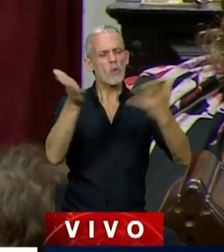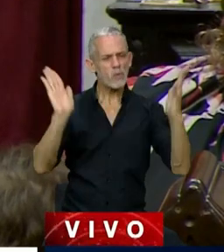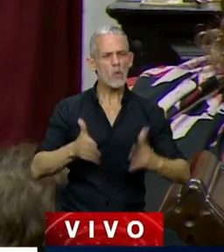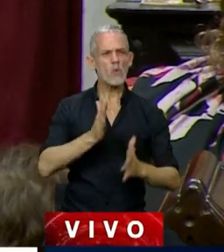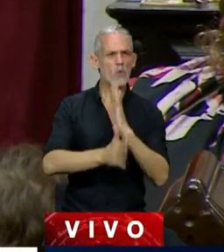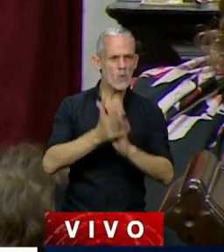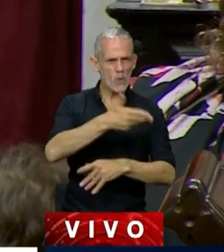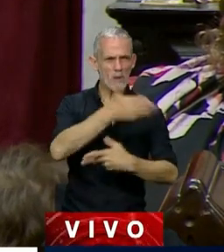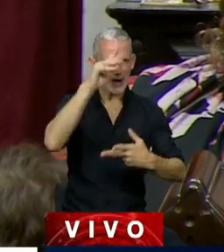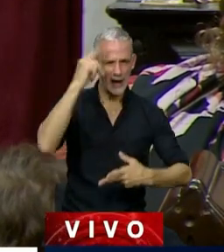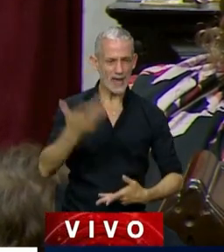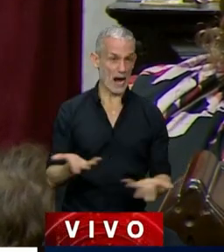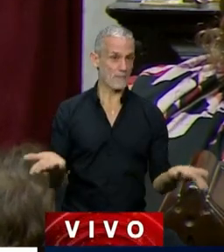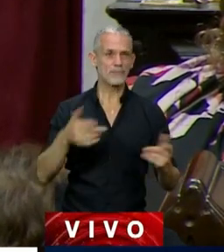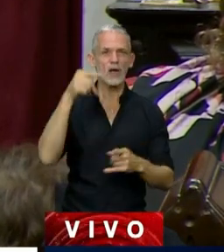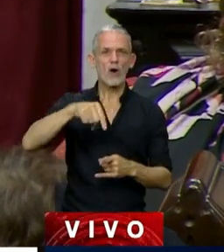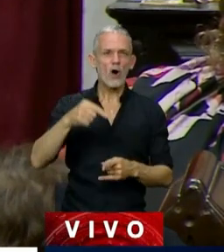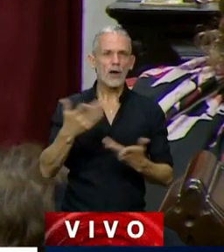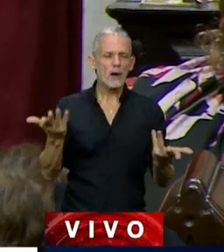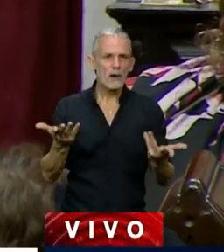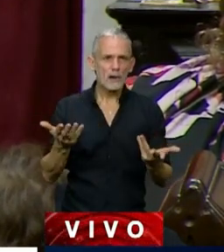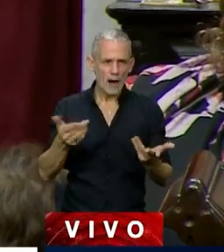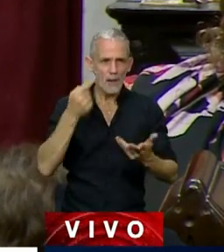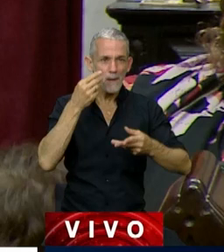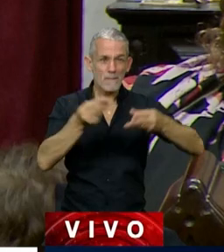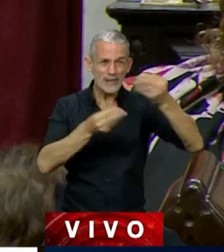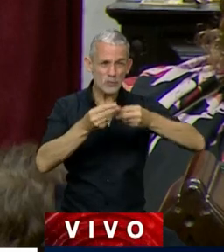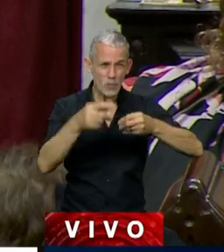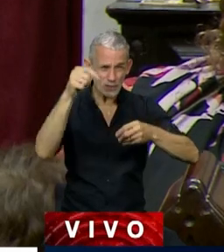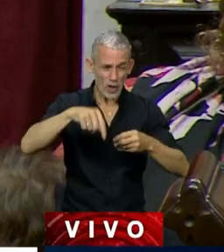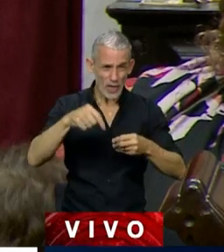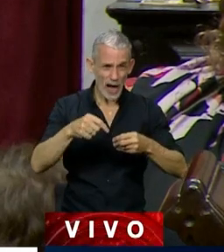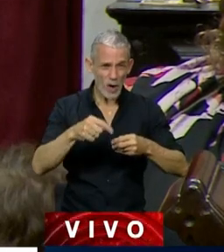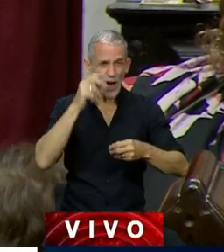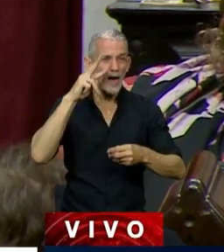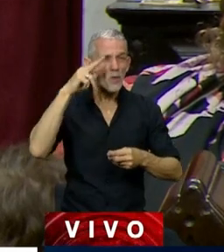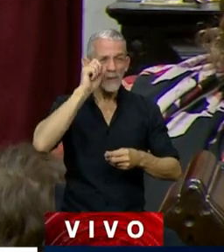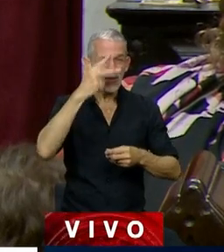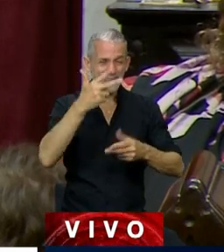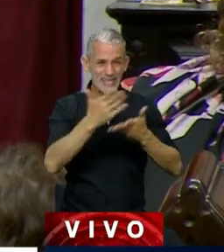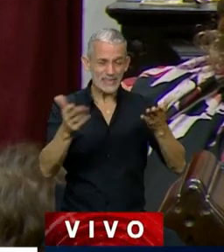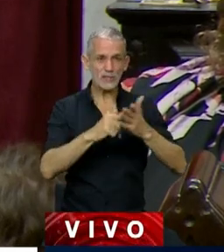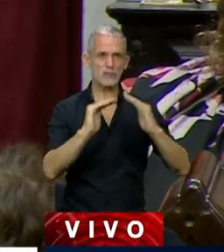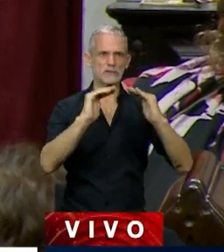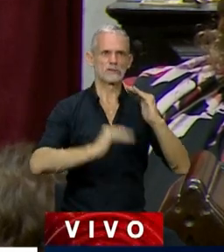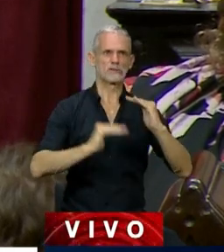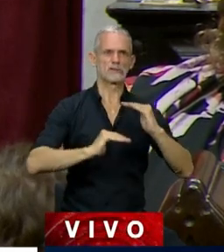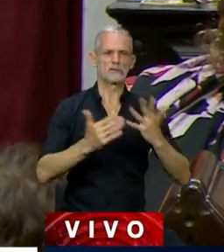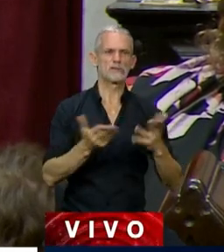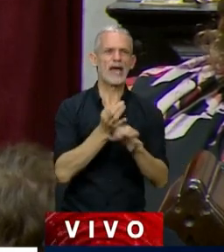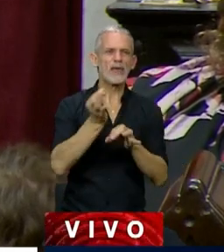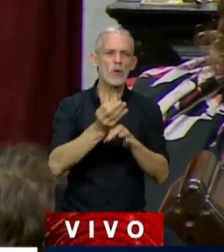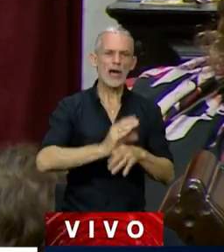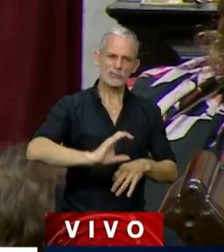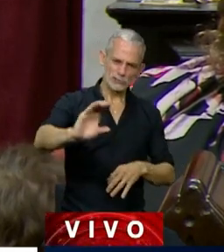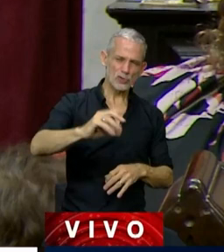pública. Hoy estamos viviendo en este presupuesto el segundo más bajo en